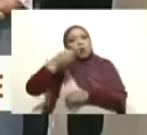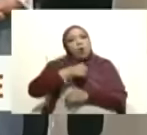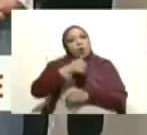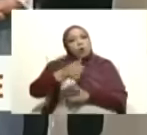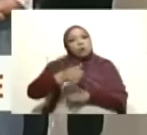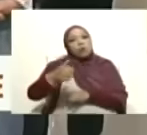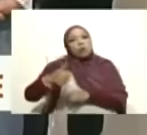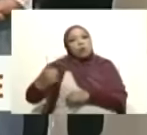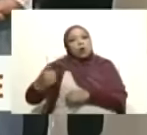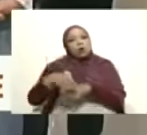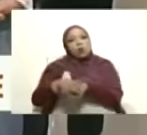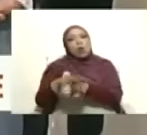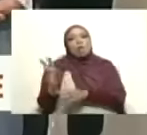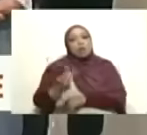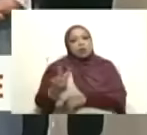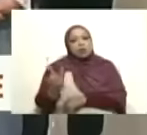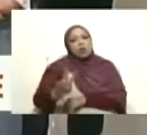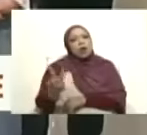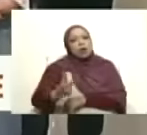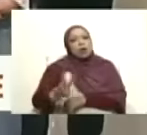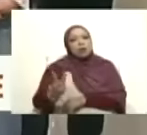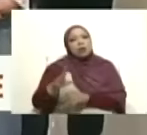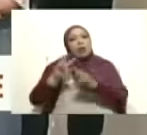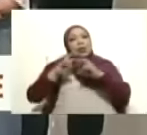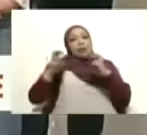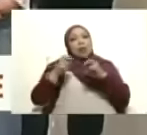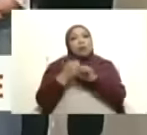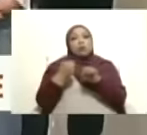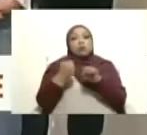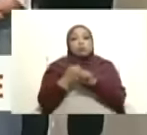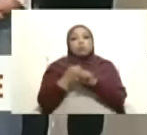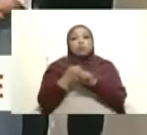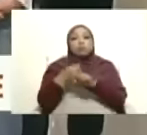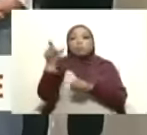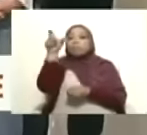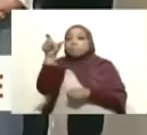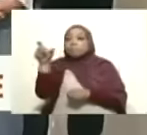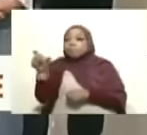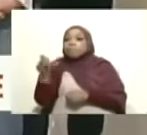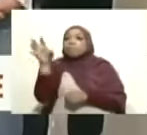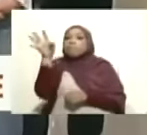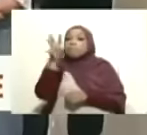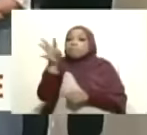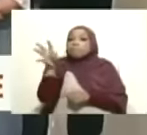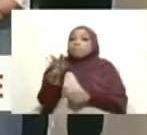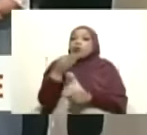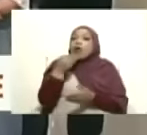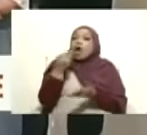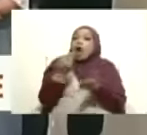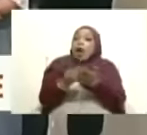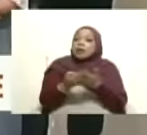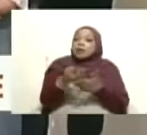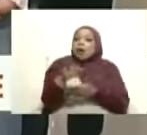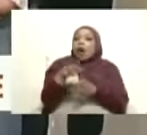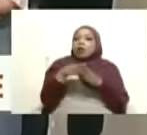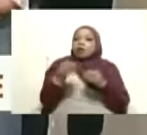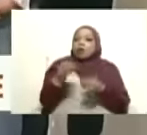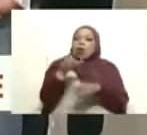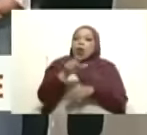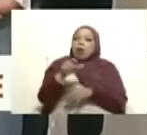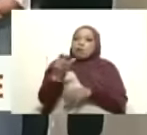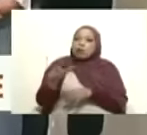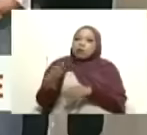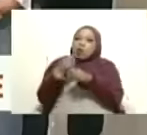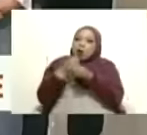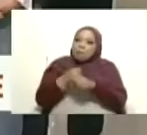uno de los venezolanos sobre el tema del Esequibo. Bueno, muchas gracias para todos,